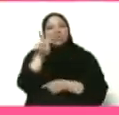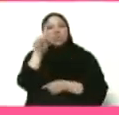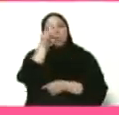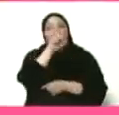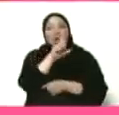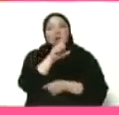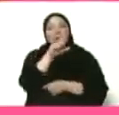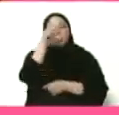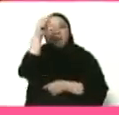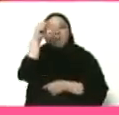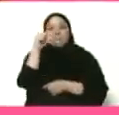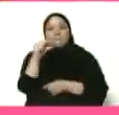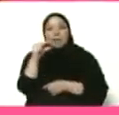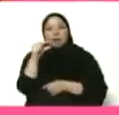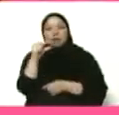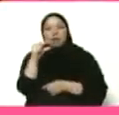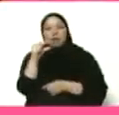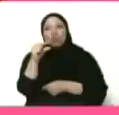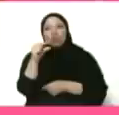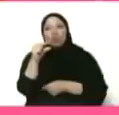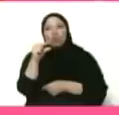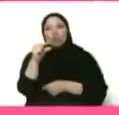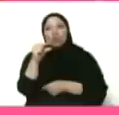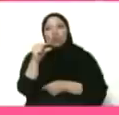menos de 22, levanten la mano menos de 22.